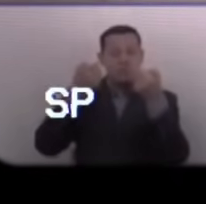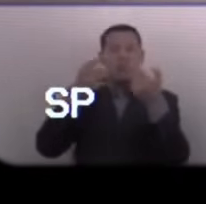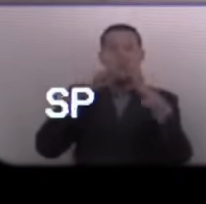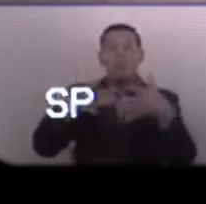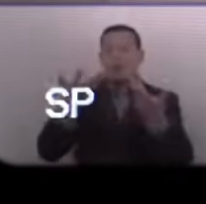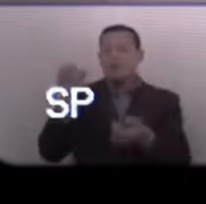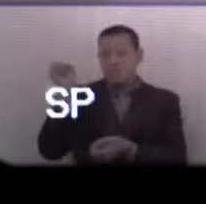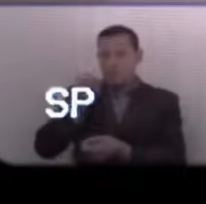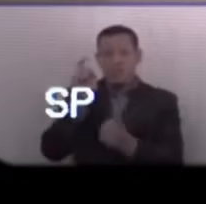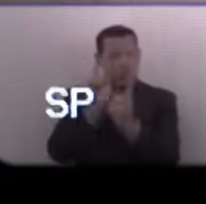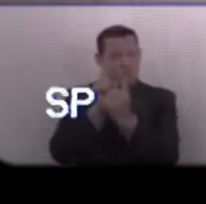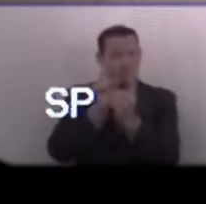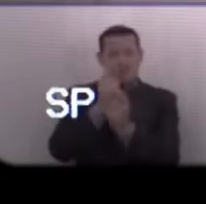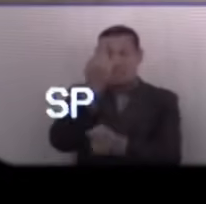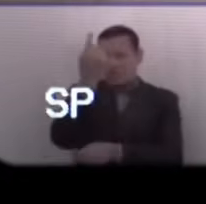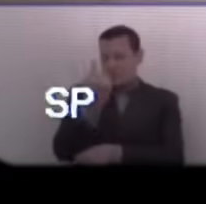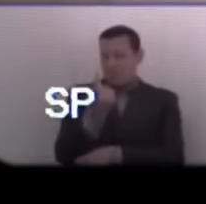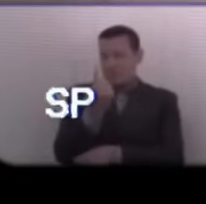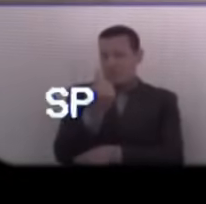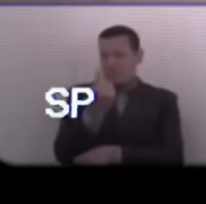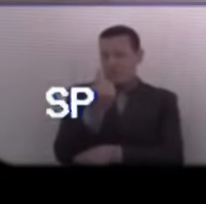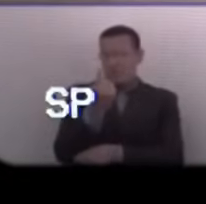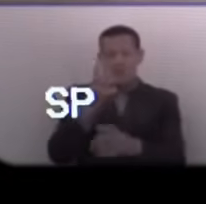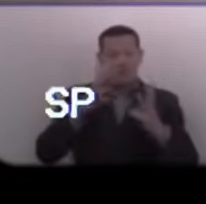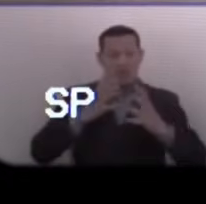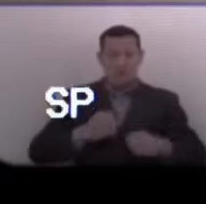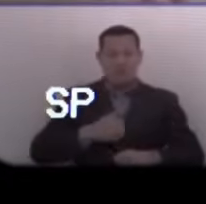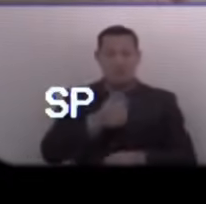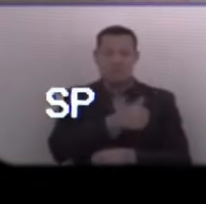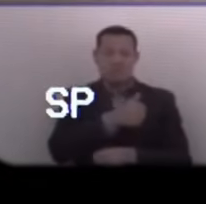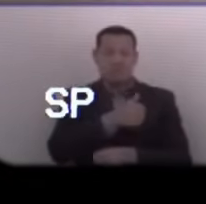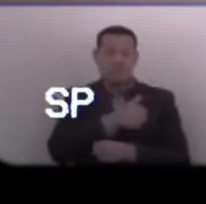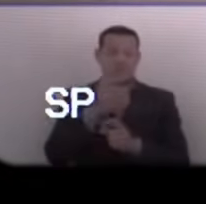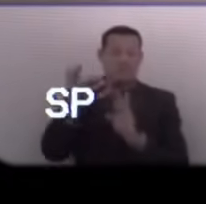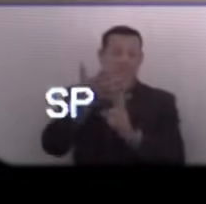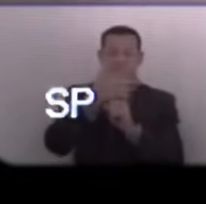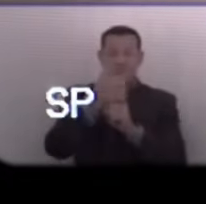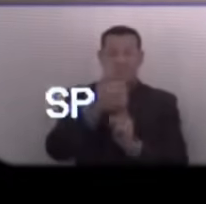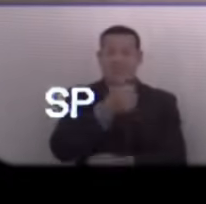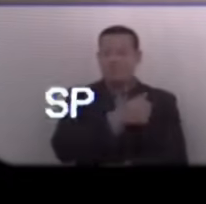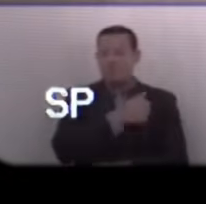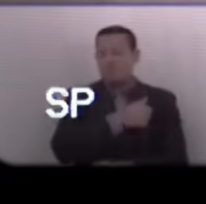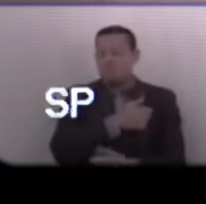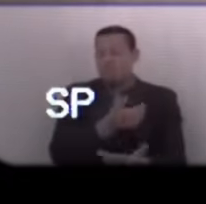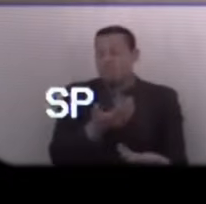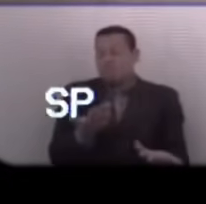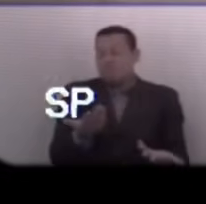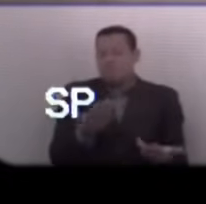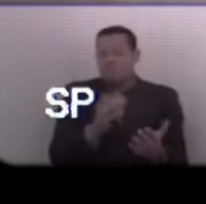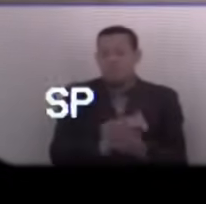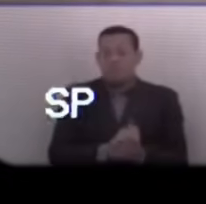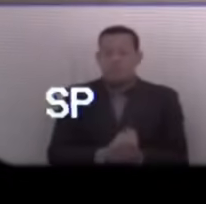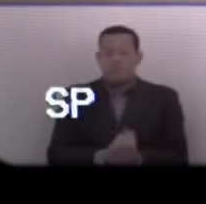Porque sí, reconocemos que son personas de las cuales el Estado tiene que tomar un cargo.